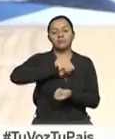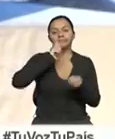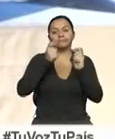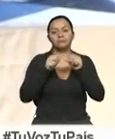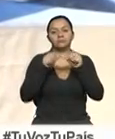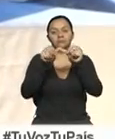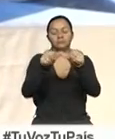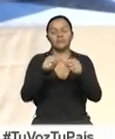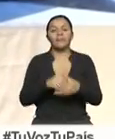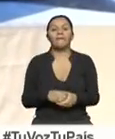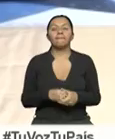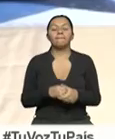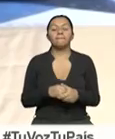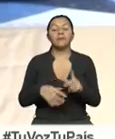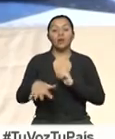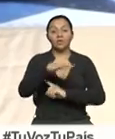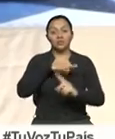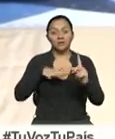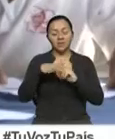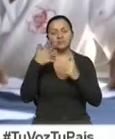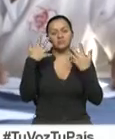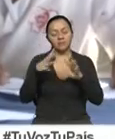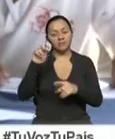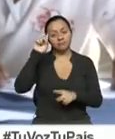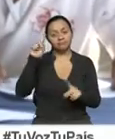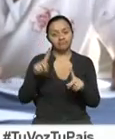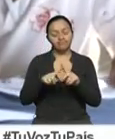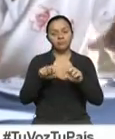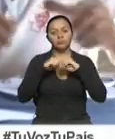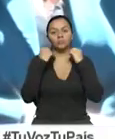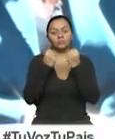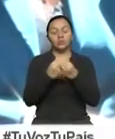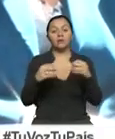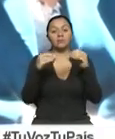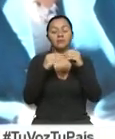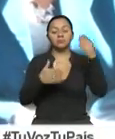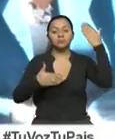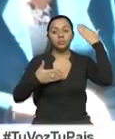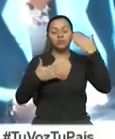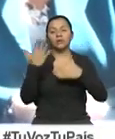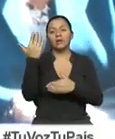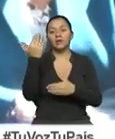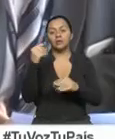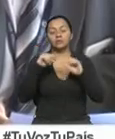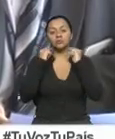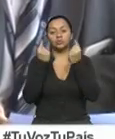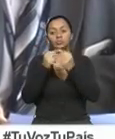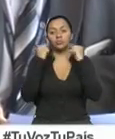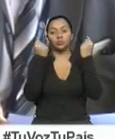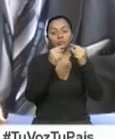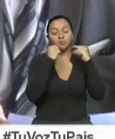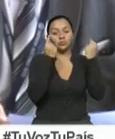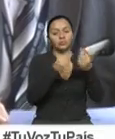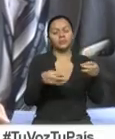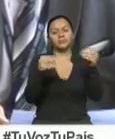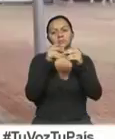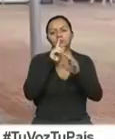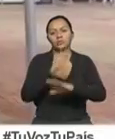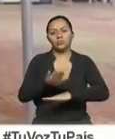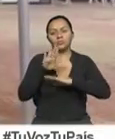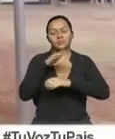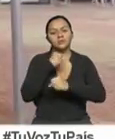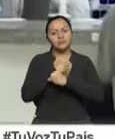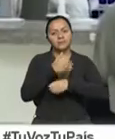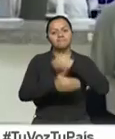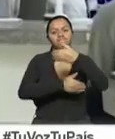el proceso. En este contexto, el Frente Social y Político, que congrega 14 organizaciones, expresaron su compromiso para sostener